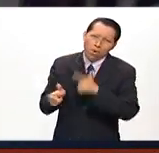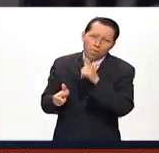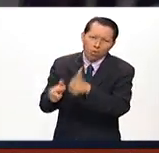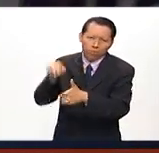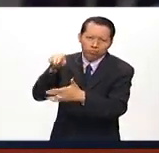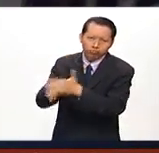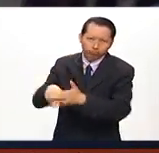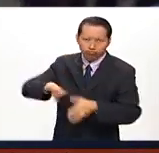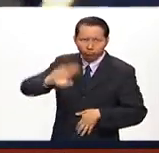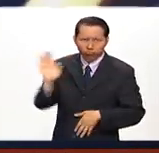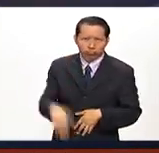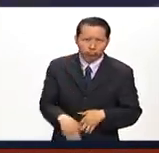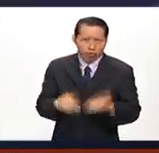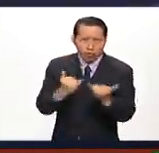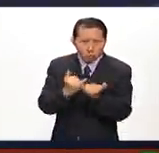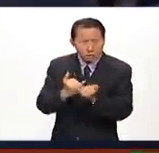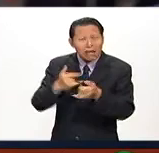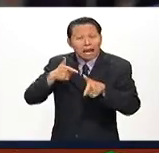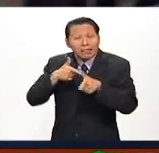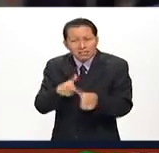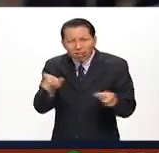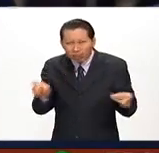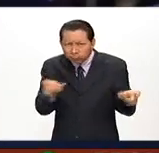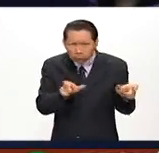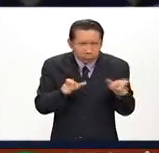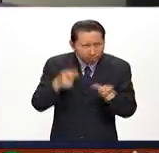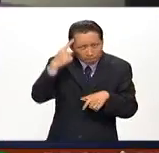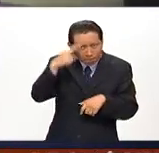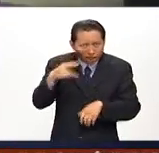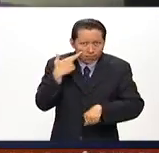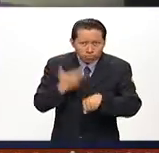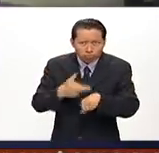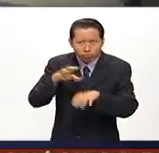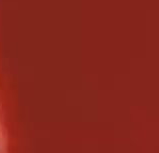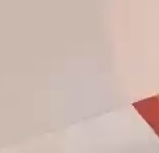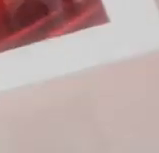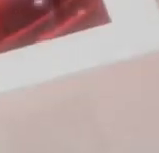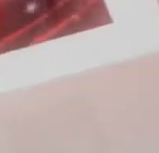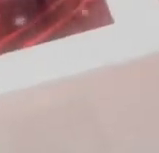autoridades mantienen operativos en la zona para dar con los responsables.